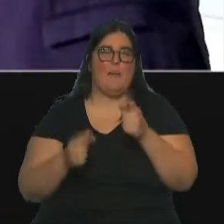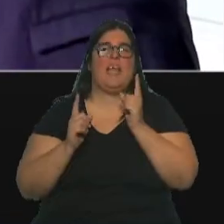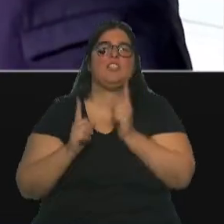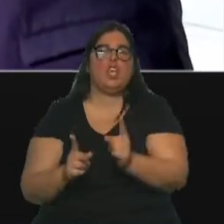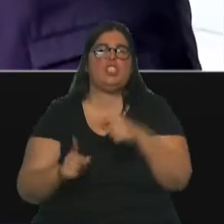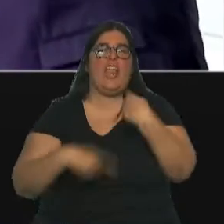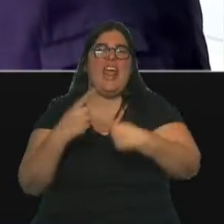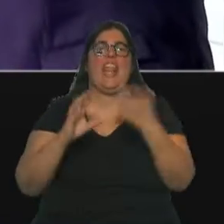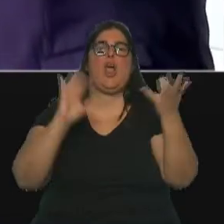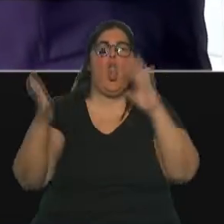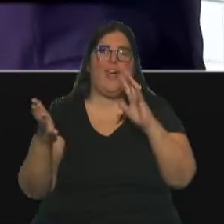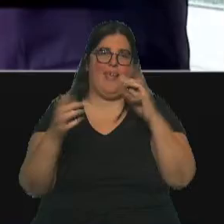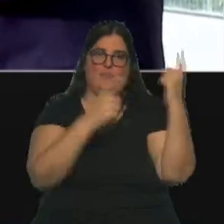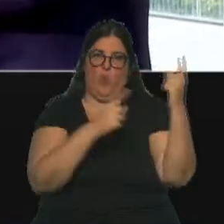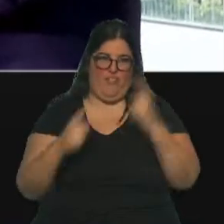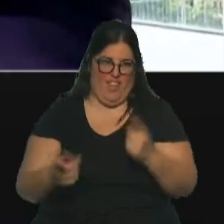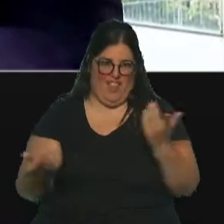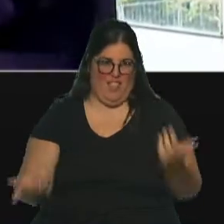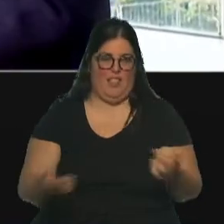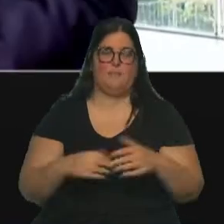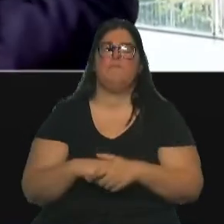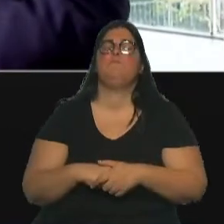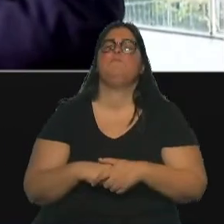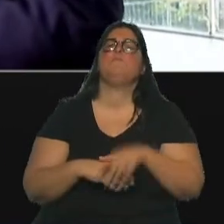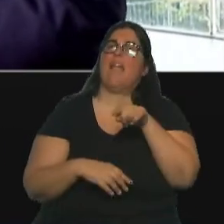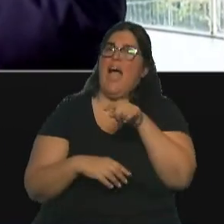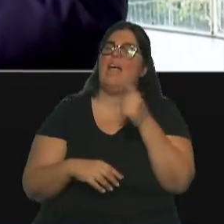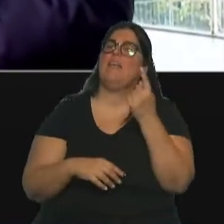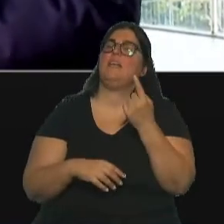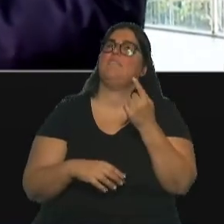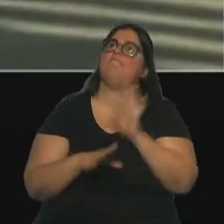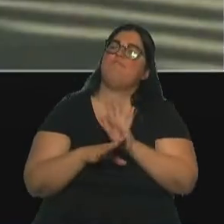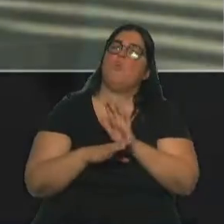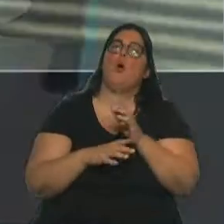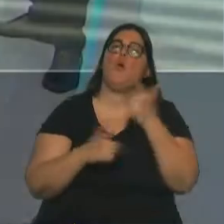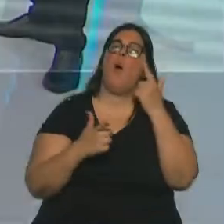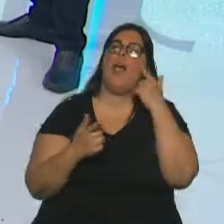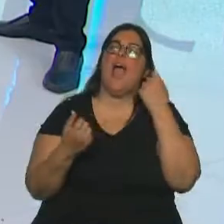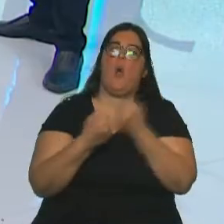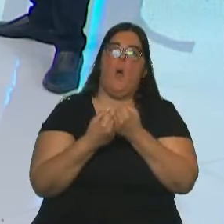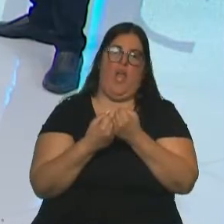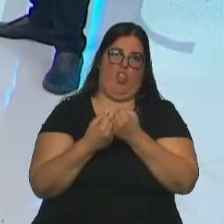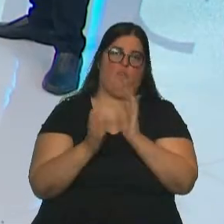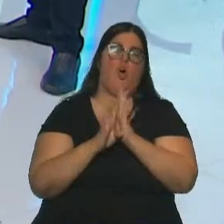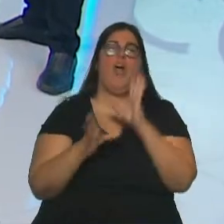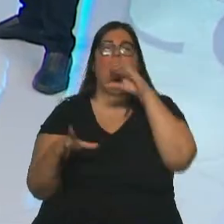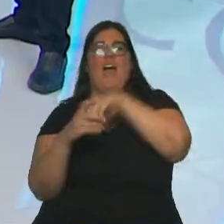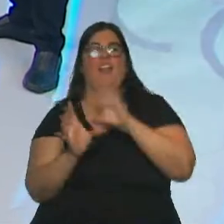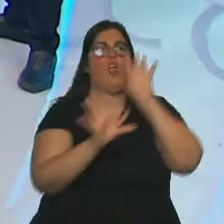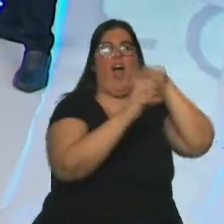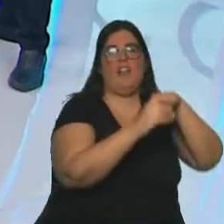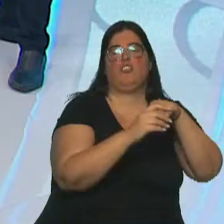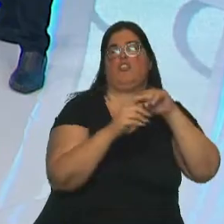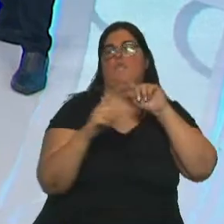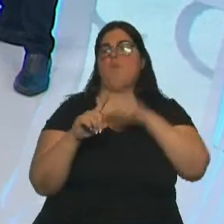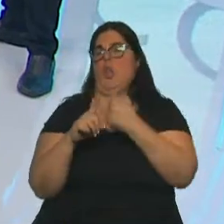sostenibilidad ecológica también son diferentes. Así que ahí tenés una suerte de desacuerdo político al interior de cada uno de los bloques. Ahora,